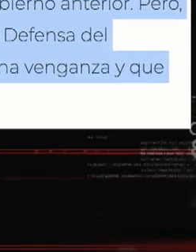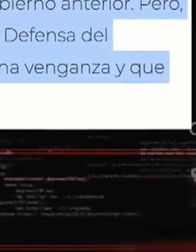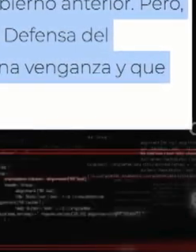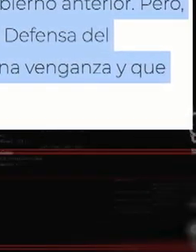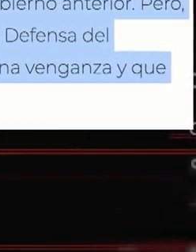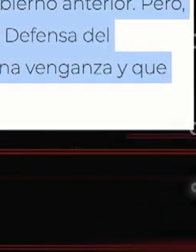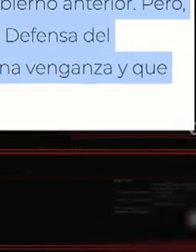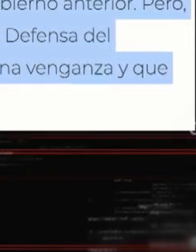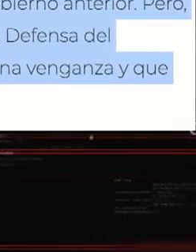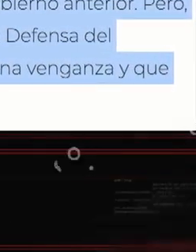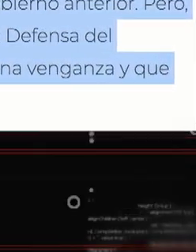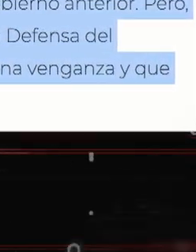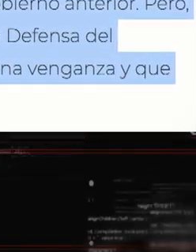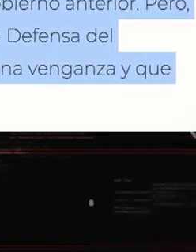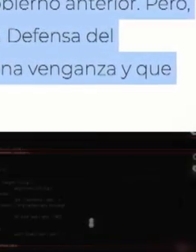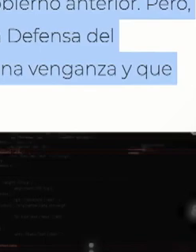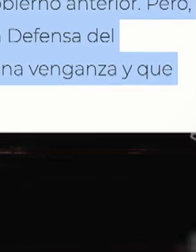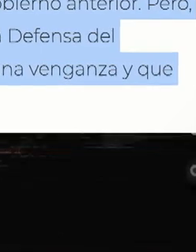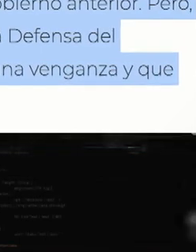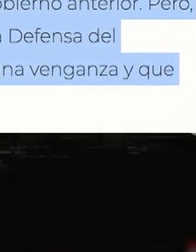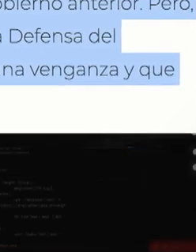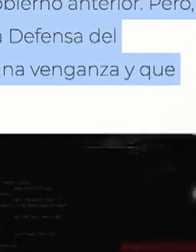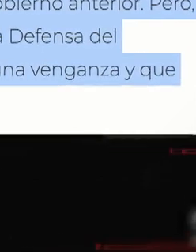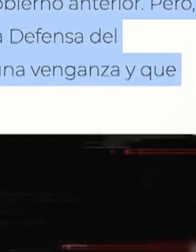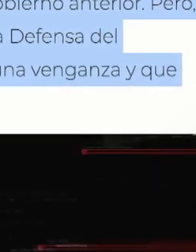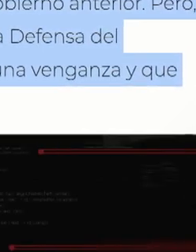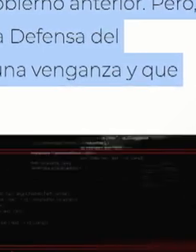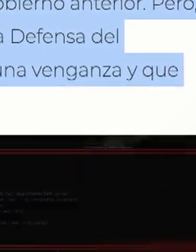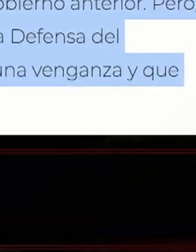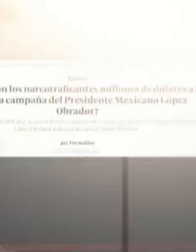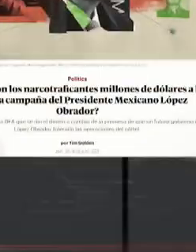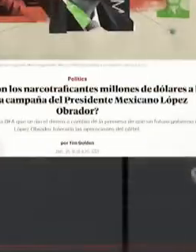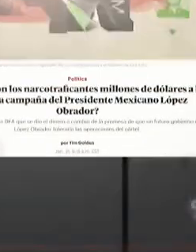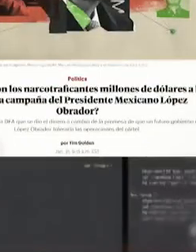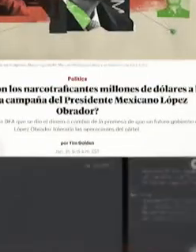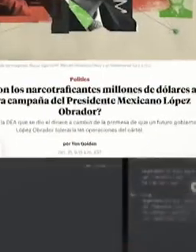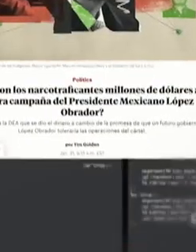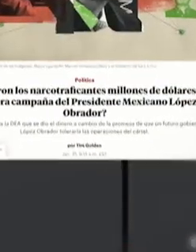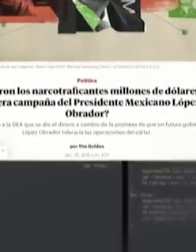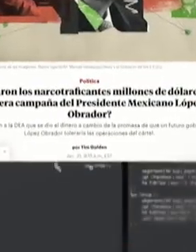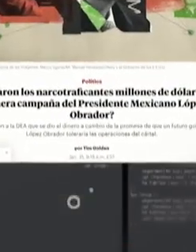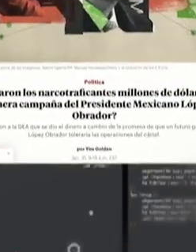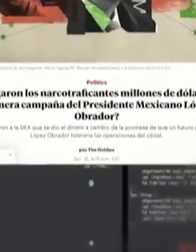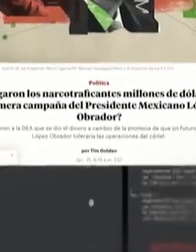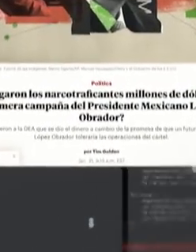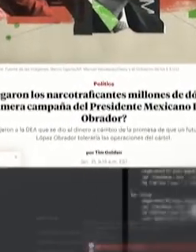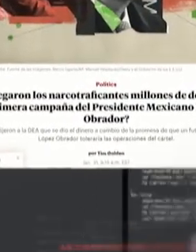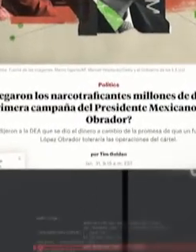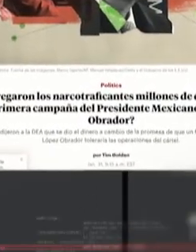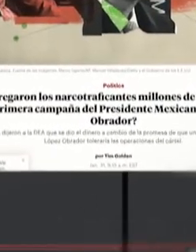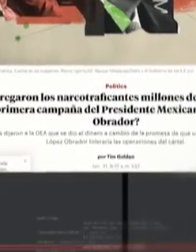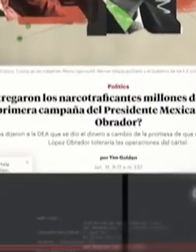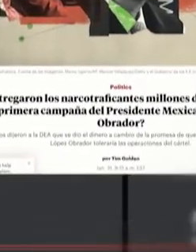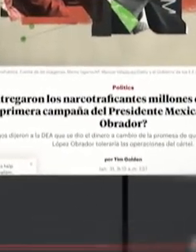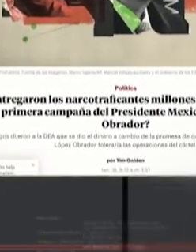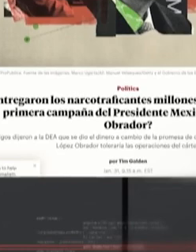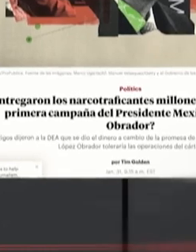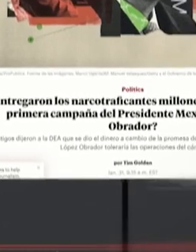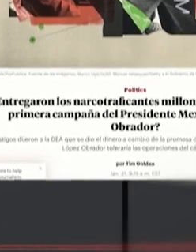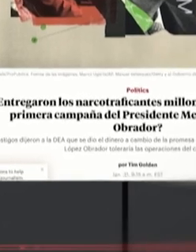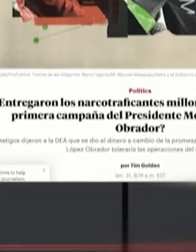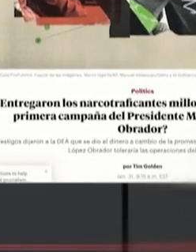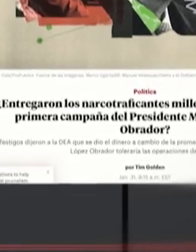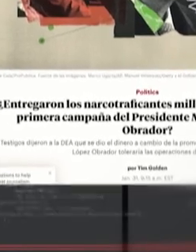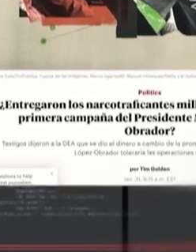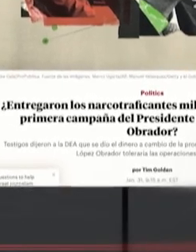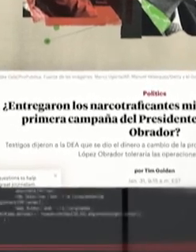señaló que la DEA había fabricado pruebas contra Cienfuegos. Los reportajes publicados el 30 de enero